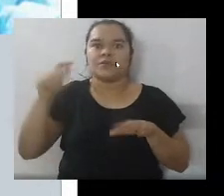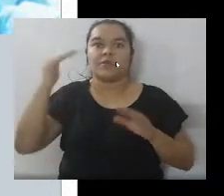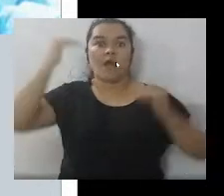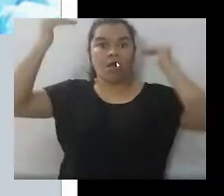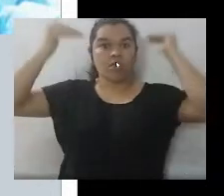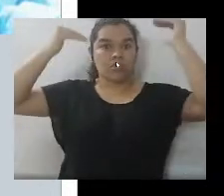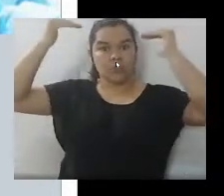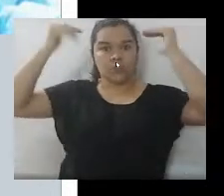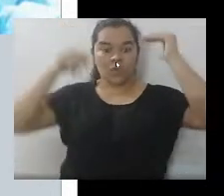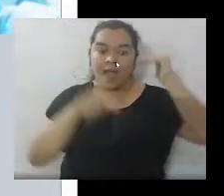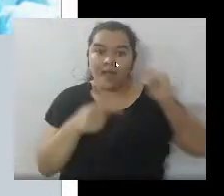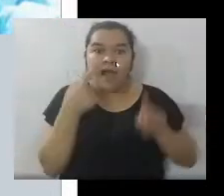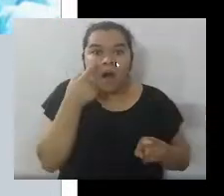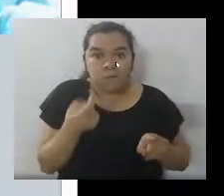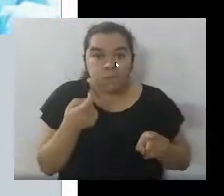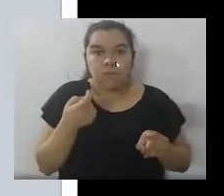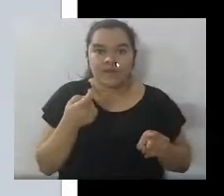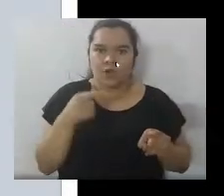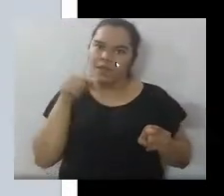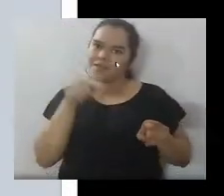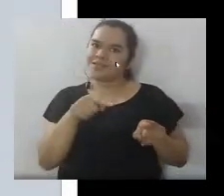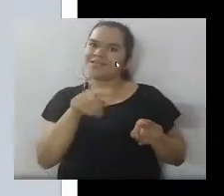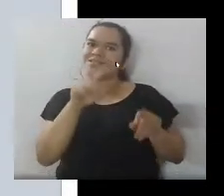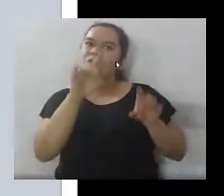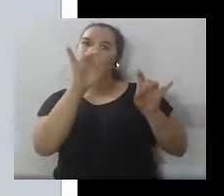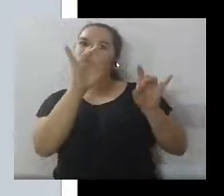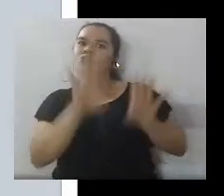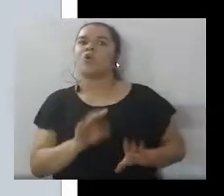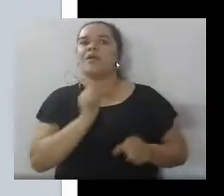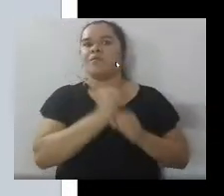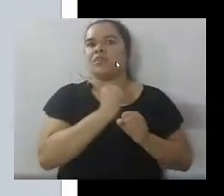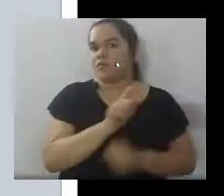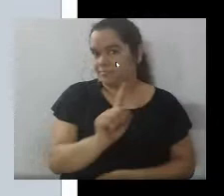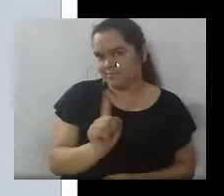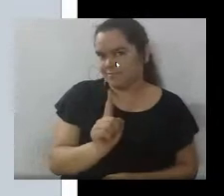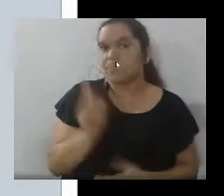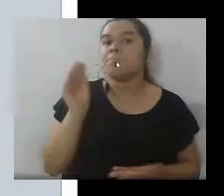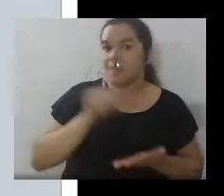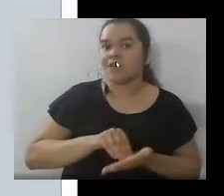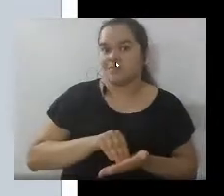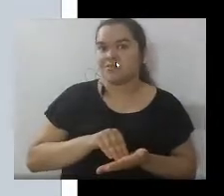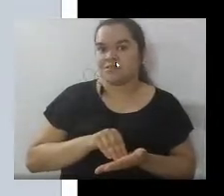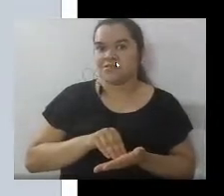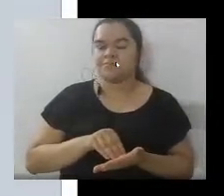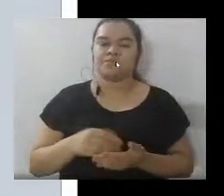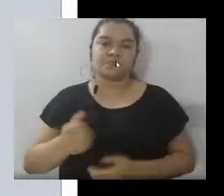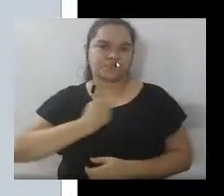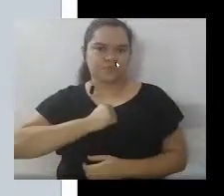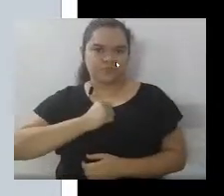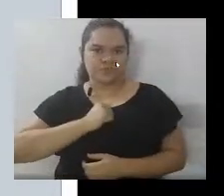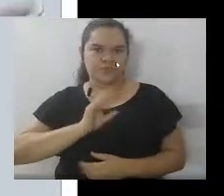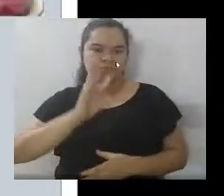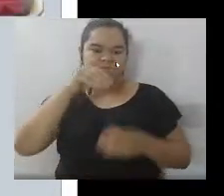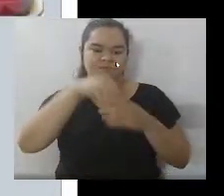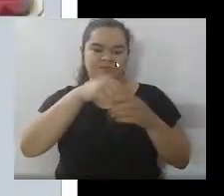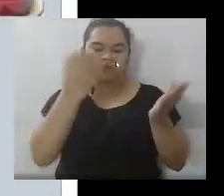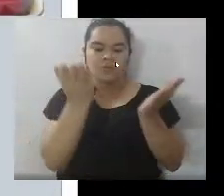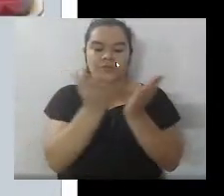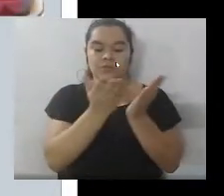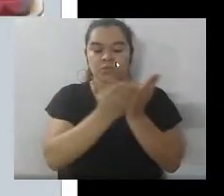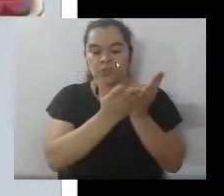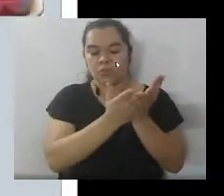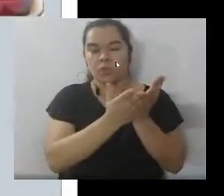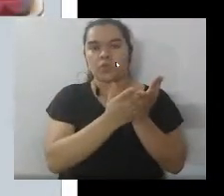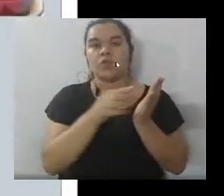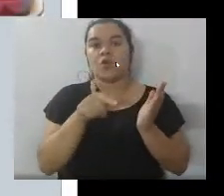o a un adulto, el bioquímico hace mucho más que esto, ¿sí? La gran mayoría de nuestros alumnos se inscribe en bioquímica y